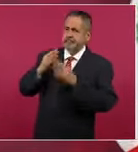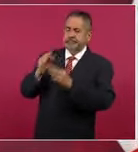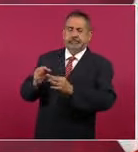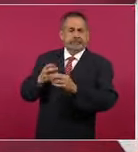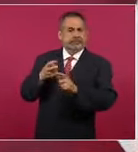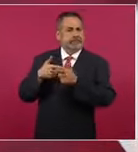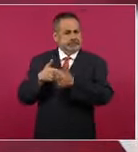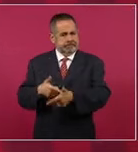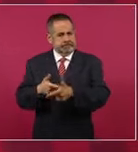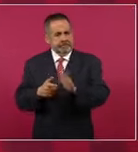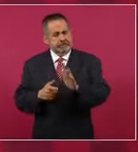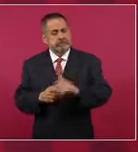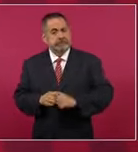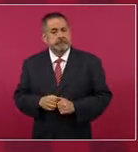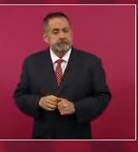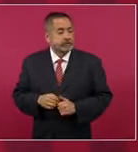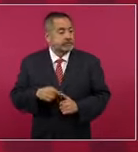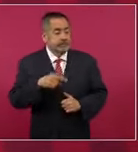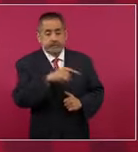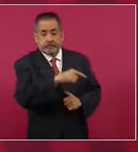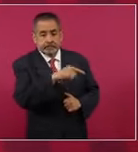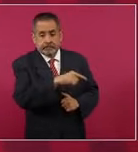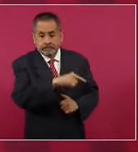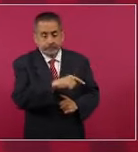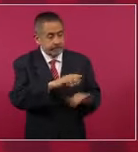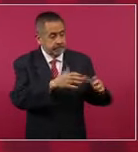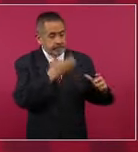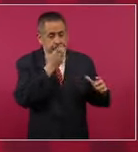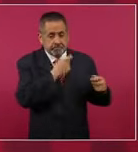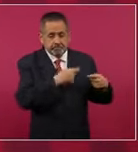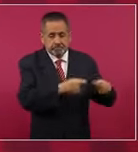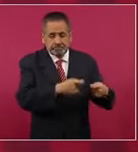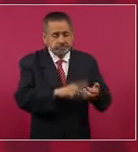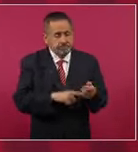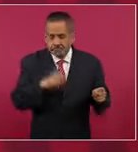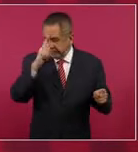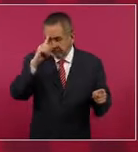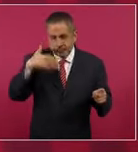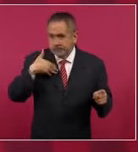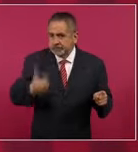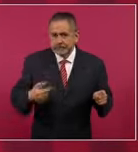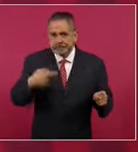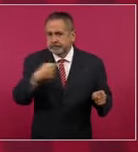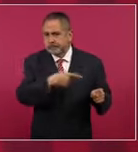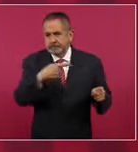Esto el conservadurismo mexicano no lo entiende.